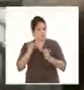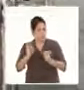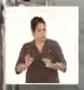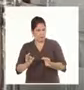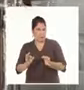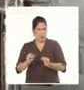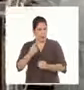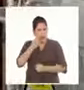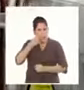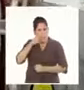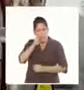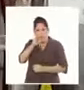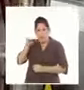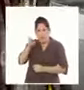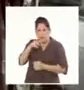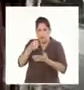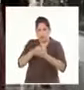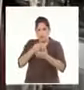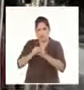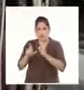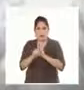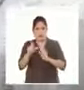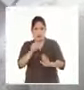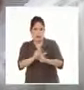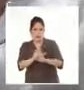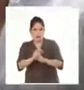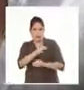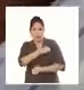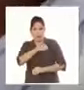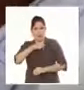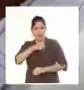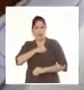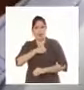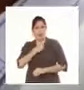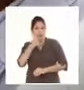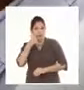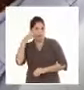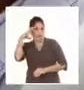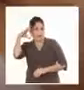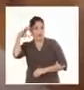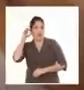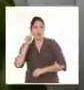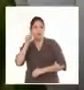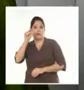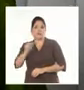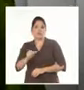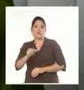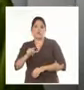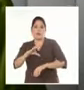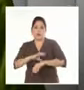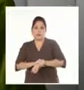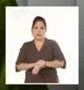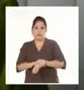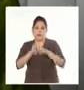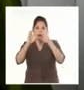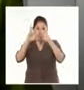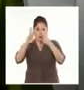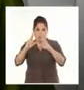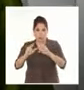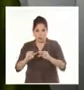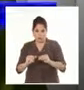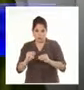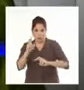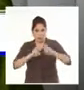pericia de los órganos de enfrentamiento del Ministerio del Interior permitieron detener a los responsables. Como resultado de la